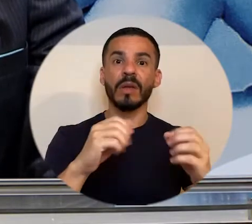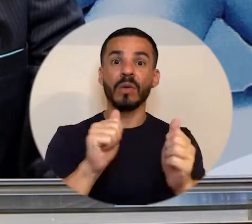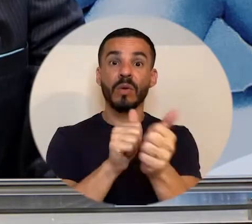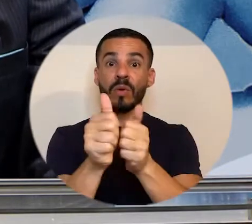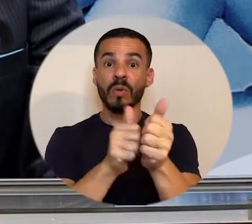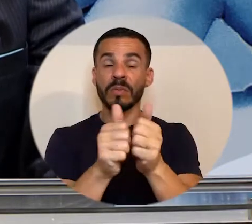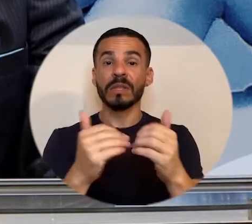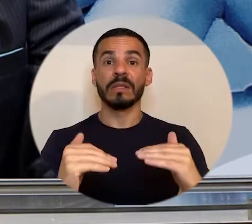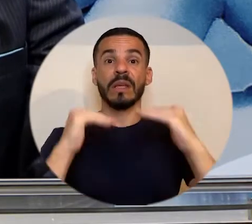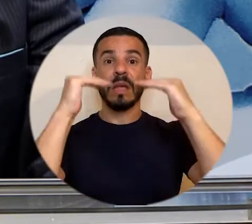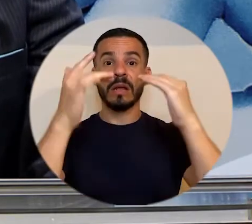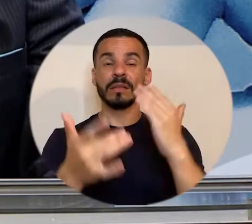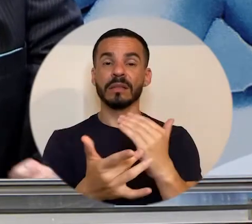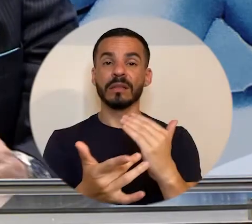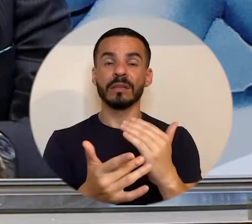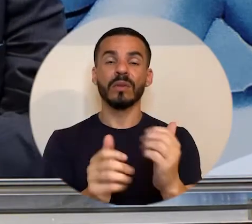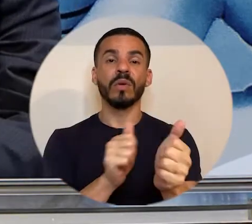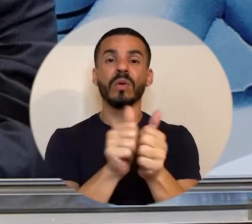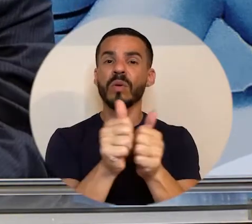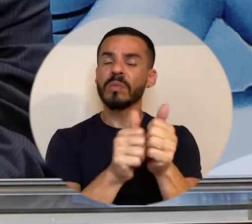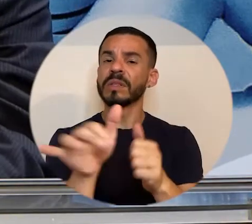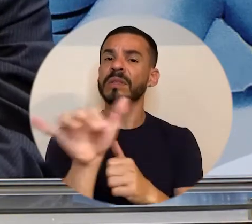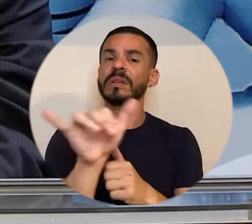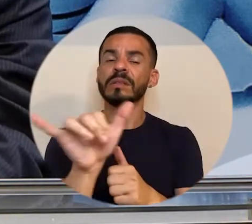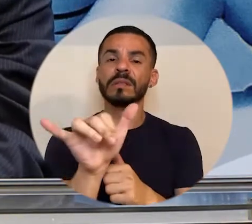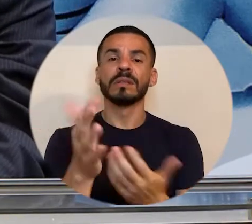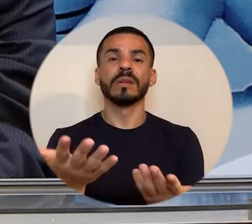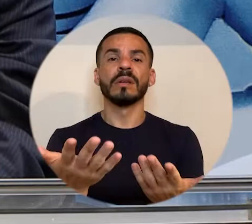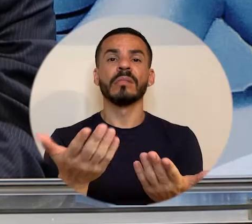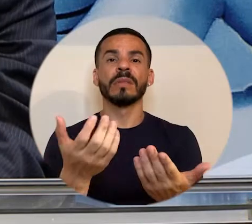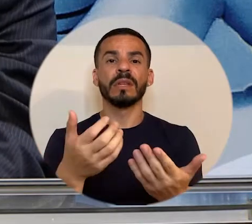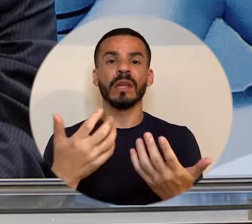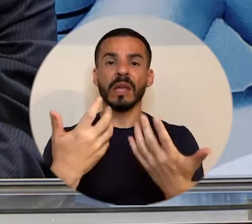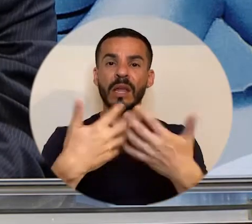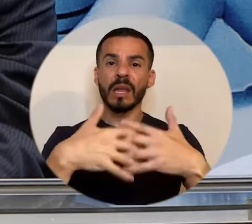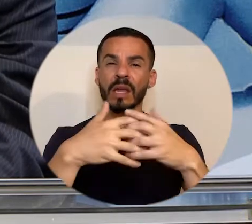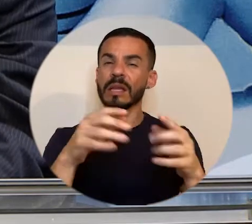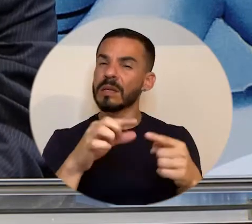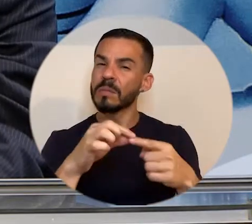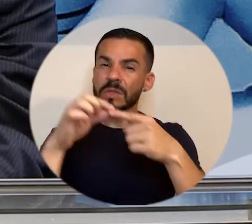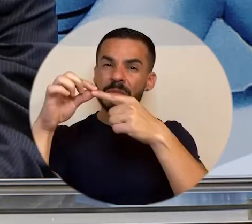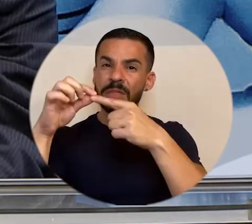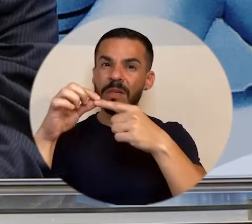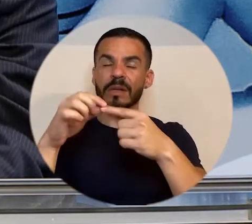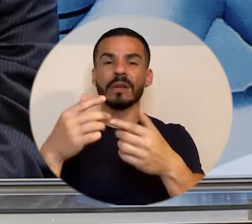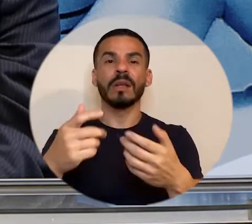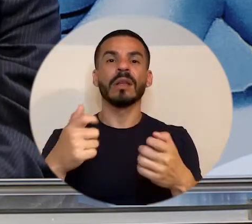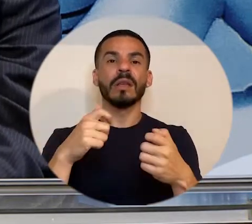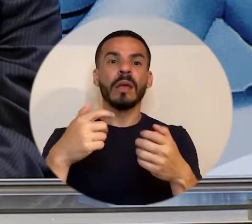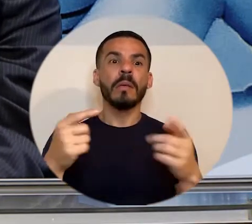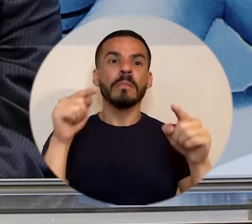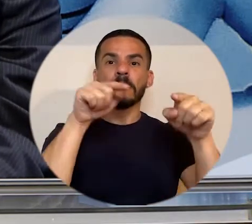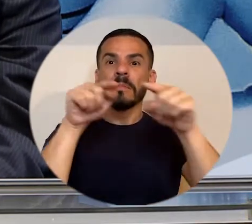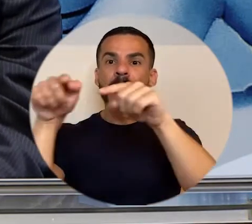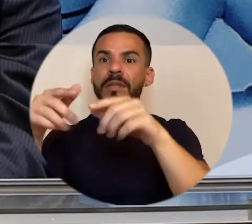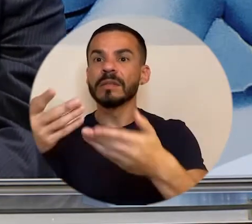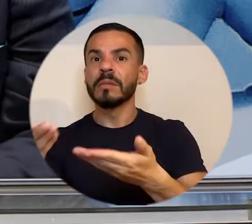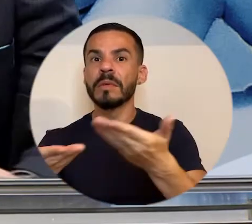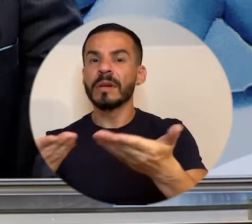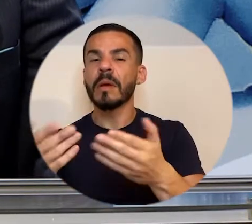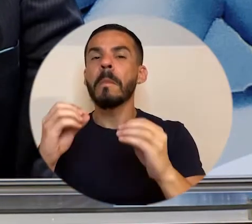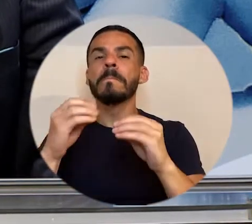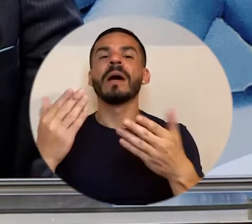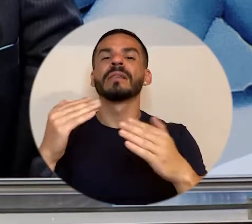La competencia en alta tecnología, la competencia también en equipos especializados, en presencia en